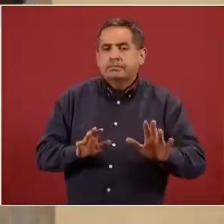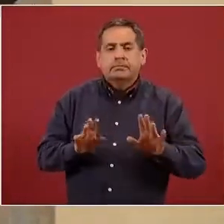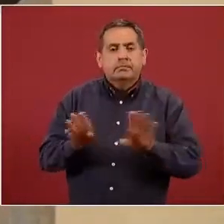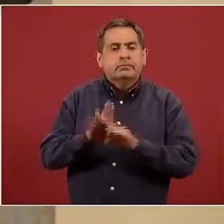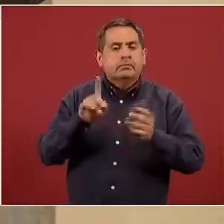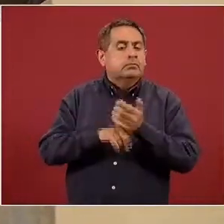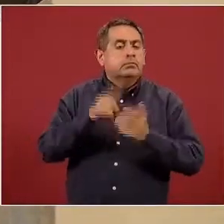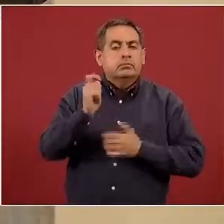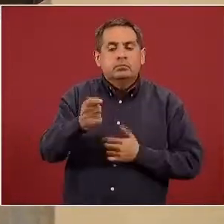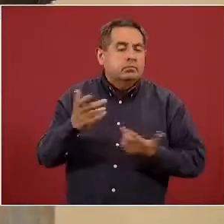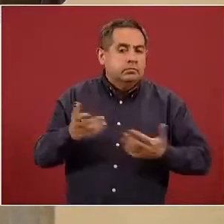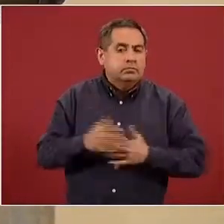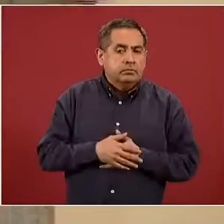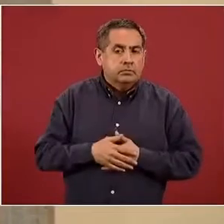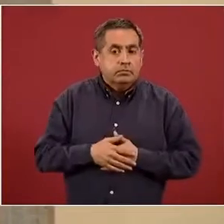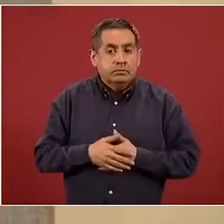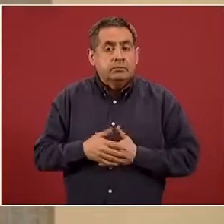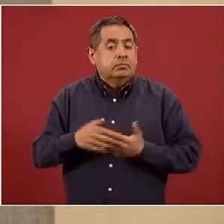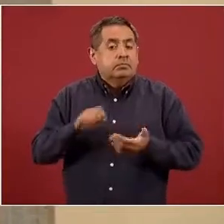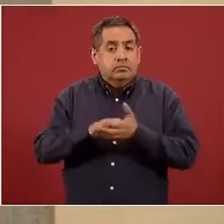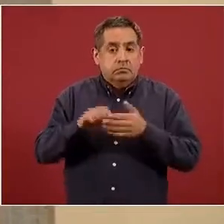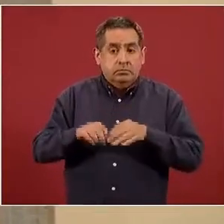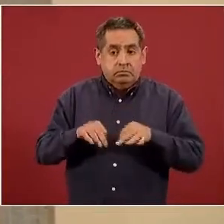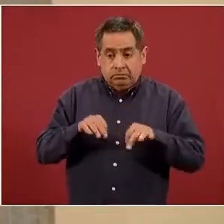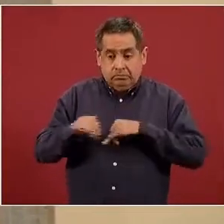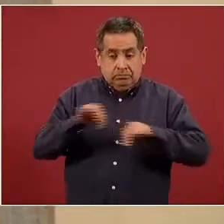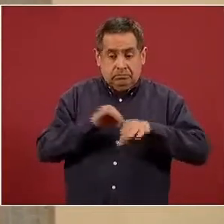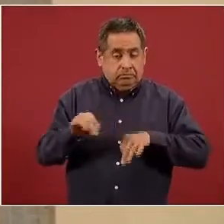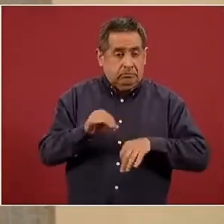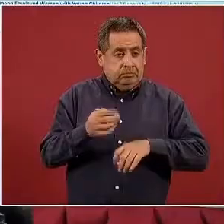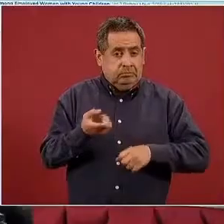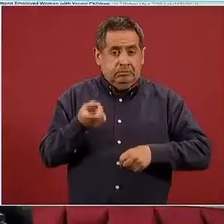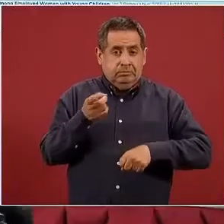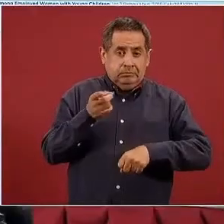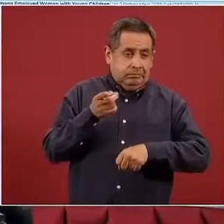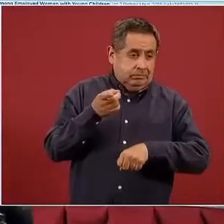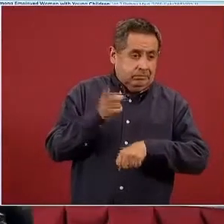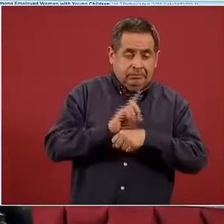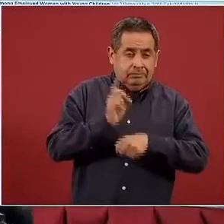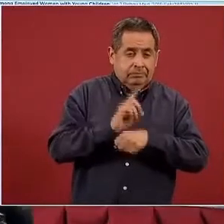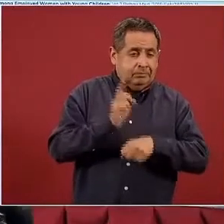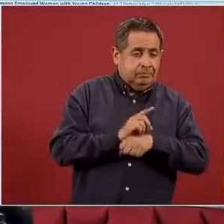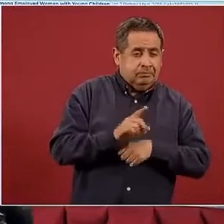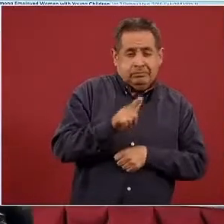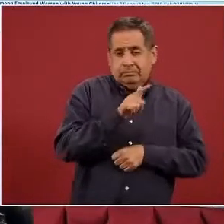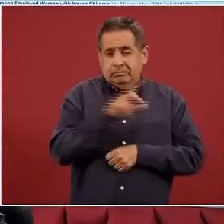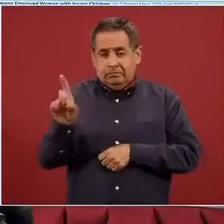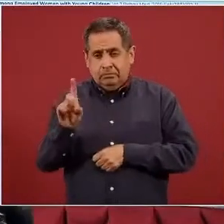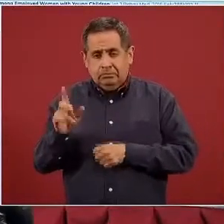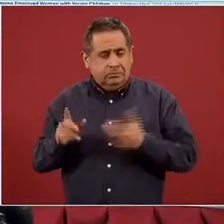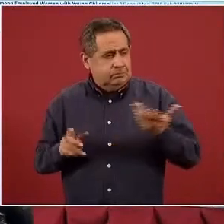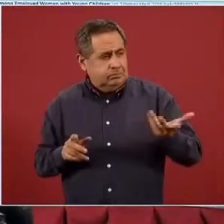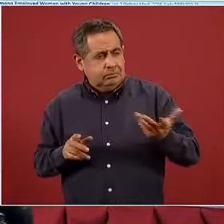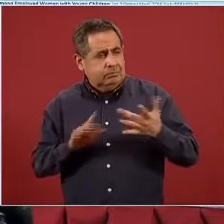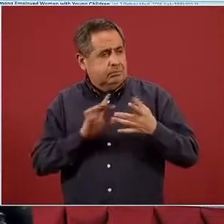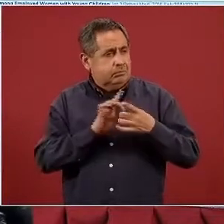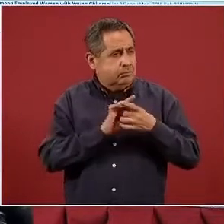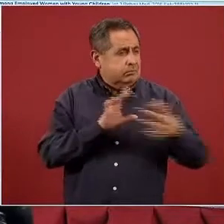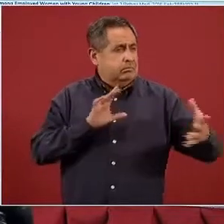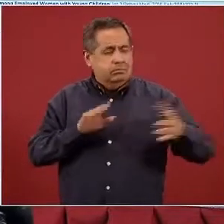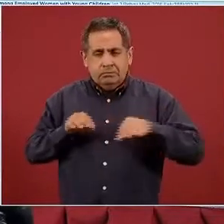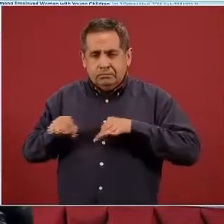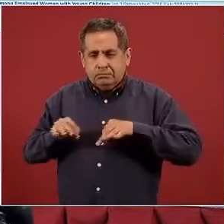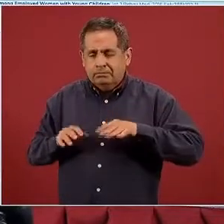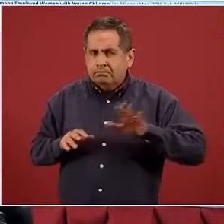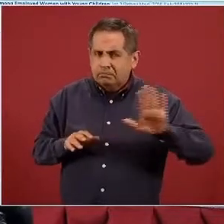cuestión cuando ahora sí que están trabajando todos los días en casa, todos los días, y pues no puede existir esa desconexión, y esa parte